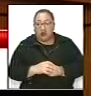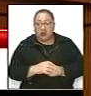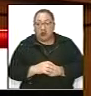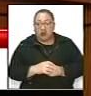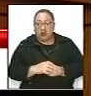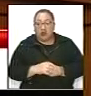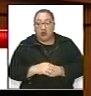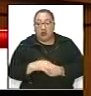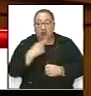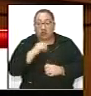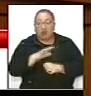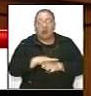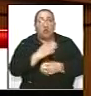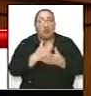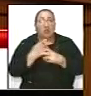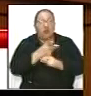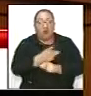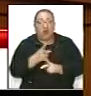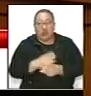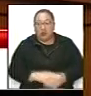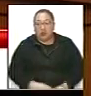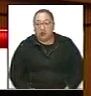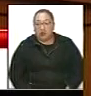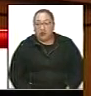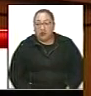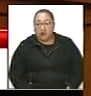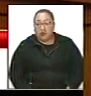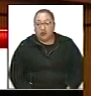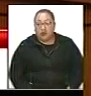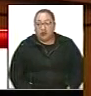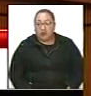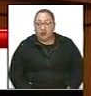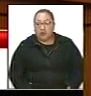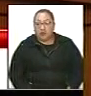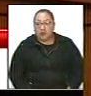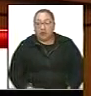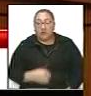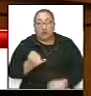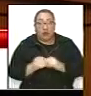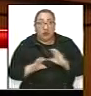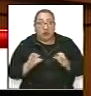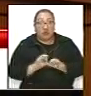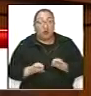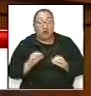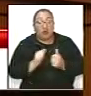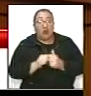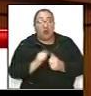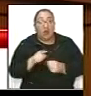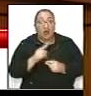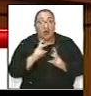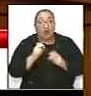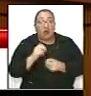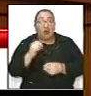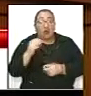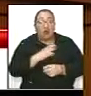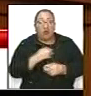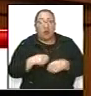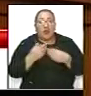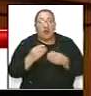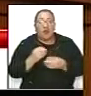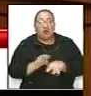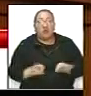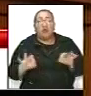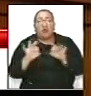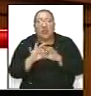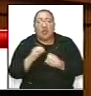mujeres frente a todo tipo de violencia. Para concretar esta política priorizada de gobierno, hemos dado importantes